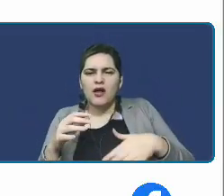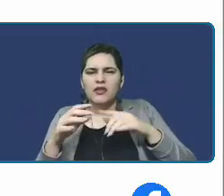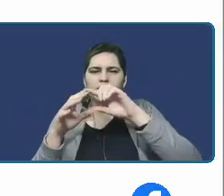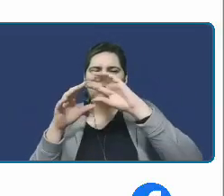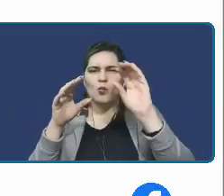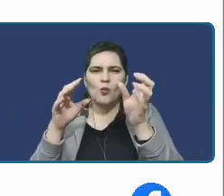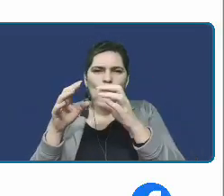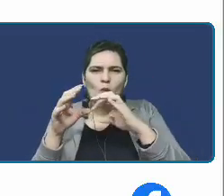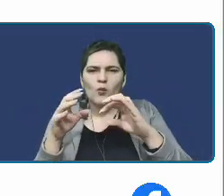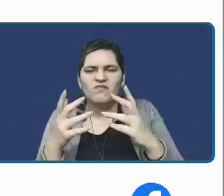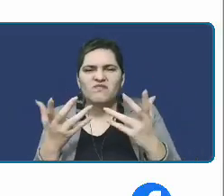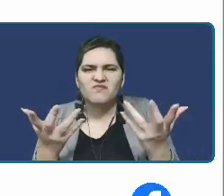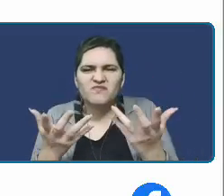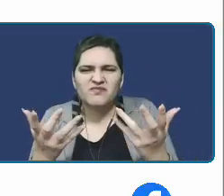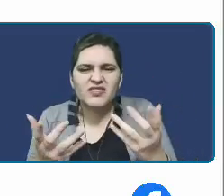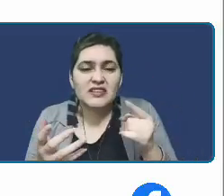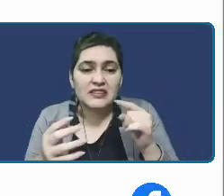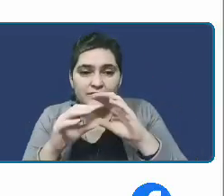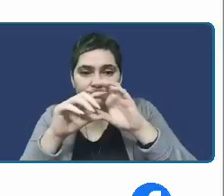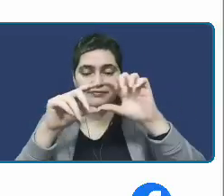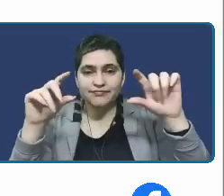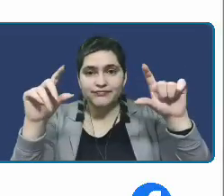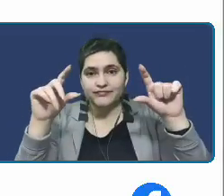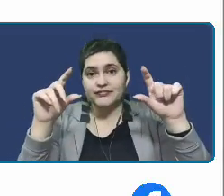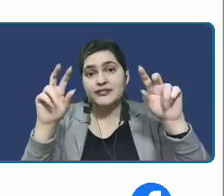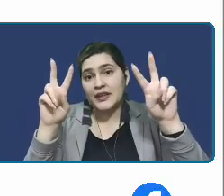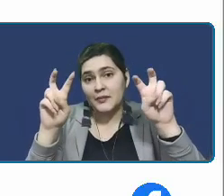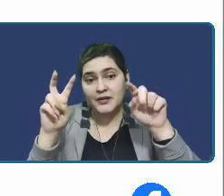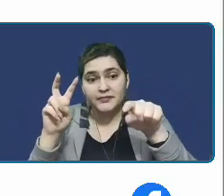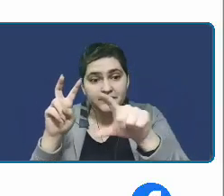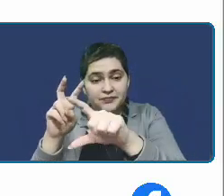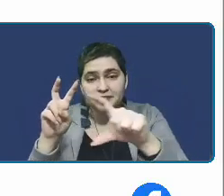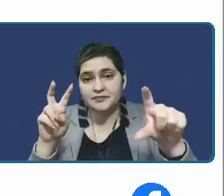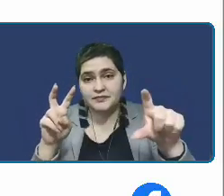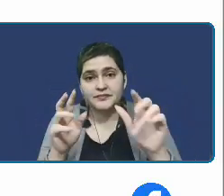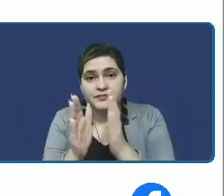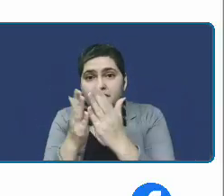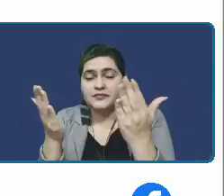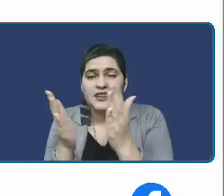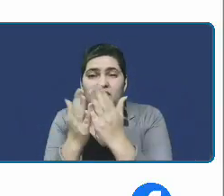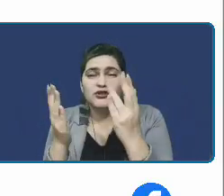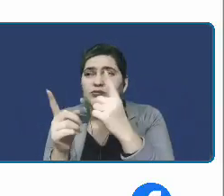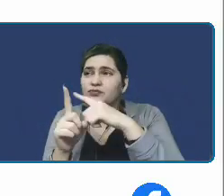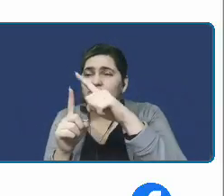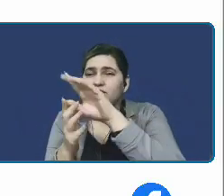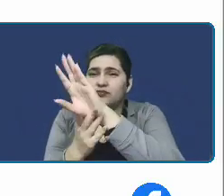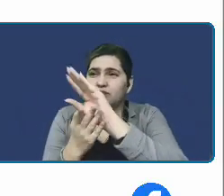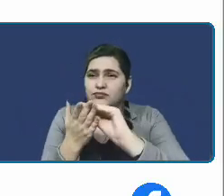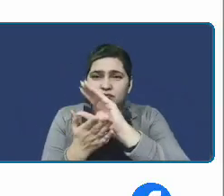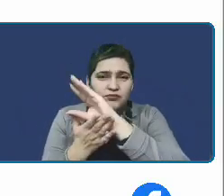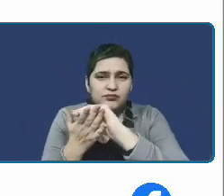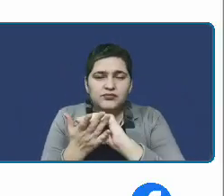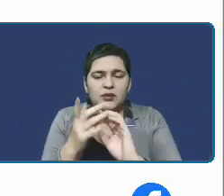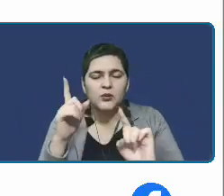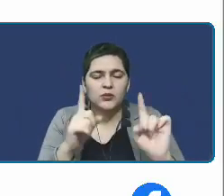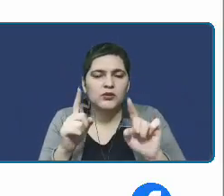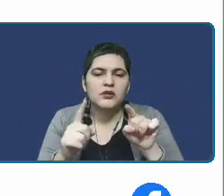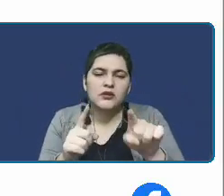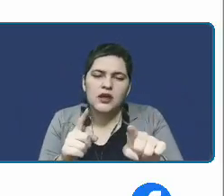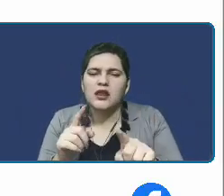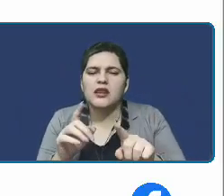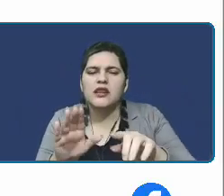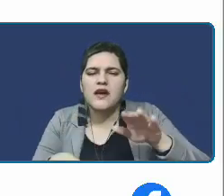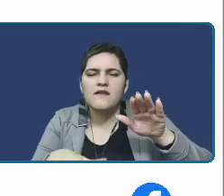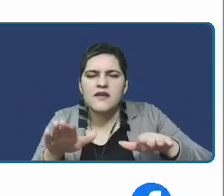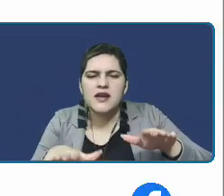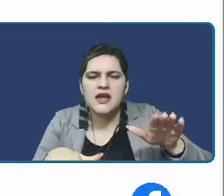como quien dice, enunciados puestos en la literatura, y pueden haber distintas causas por qué pase esto. Entonces, por eso es tan variable, por eso yo